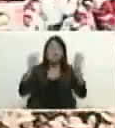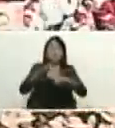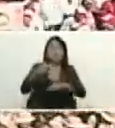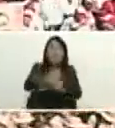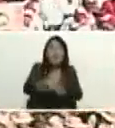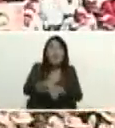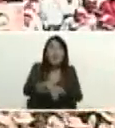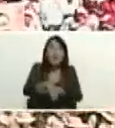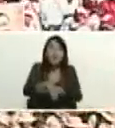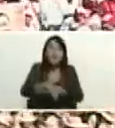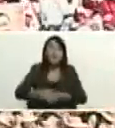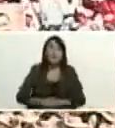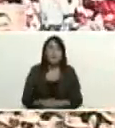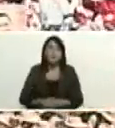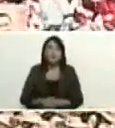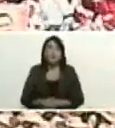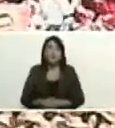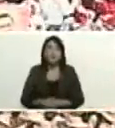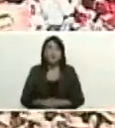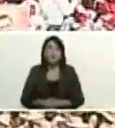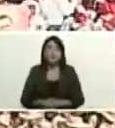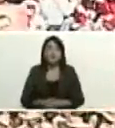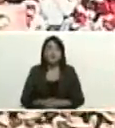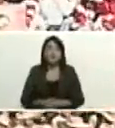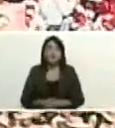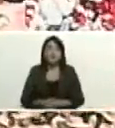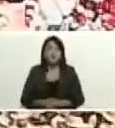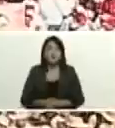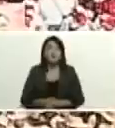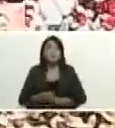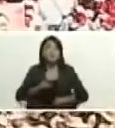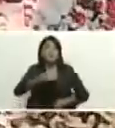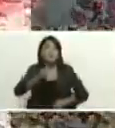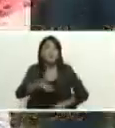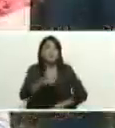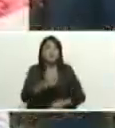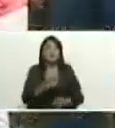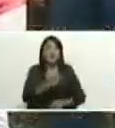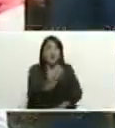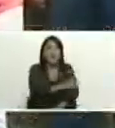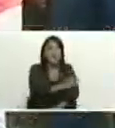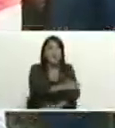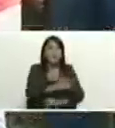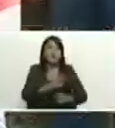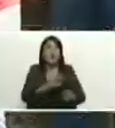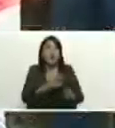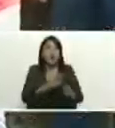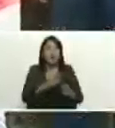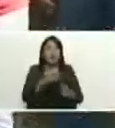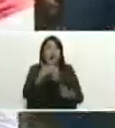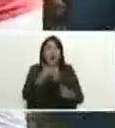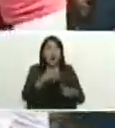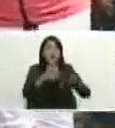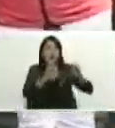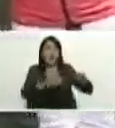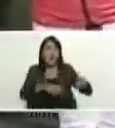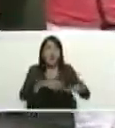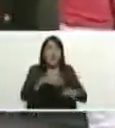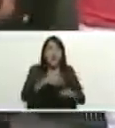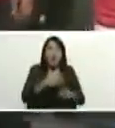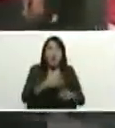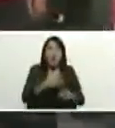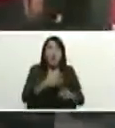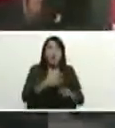Y no ha cesado la derecha en su conspiración, no ha cesado la derecha en